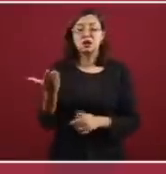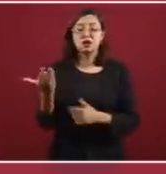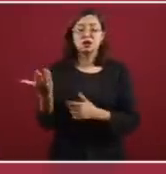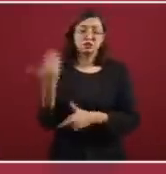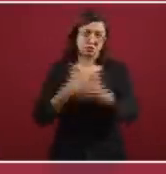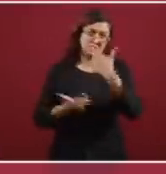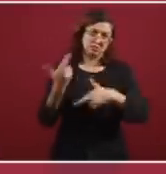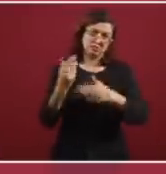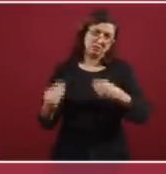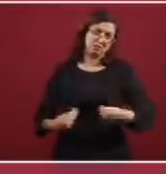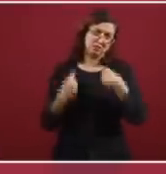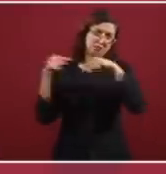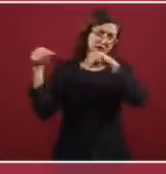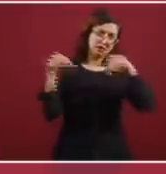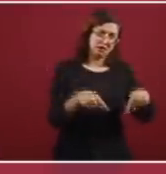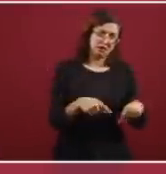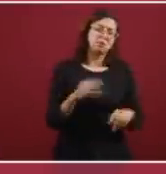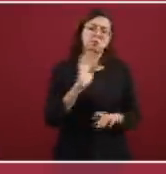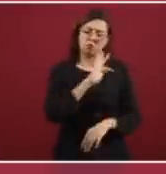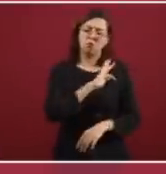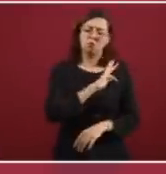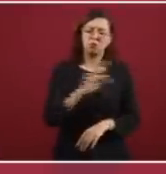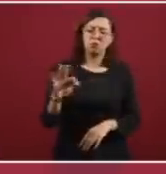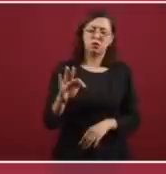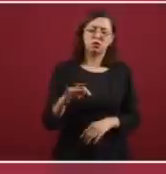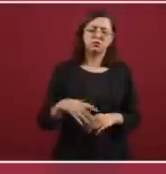pueda regresar. Ya